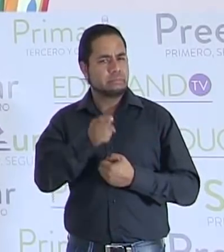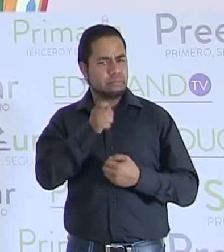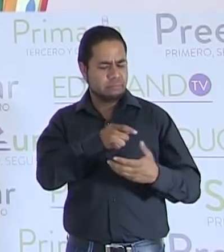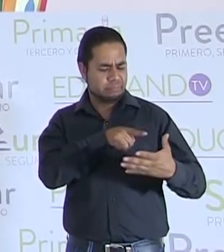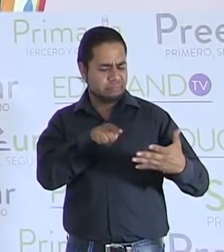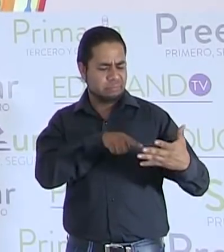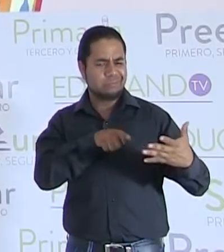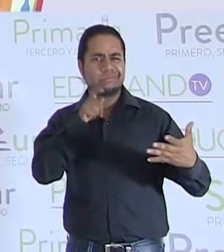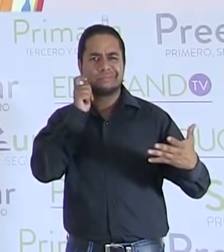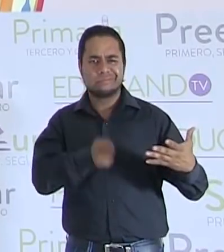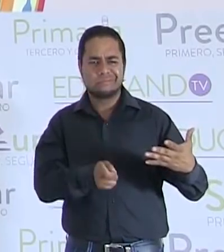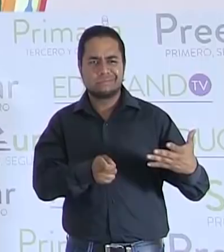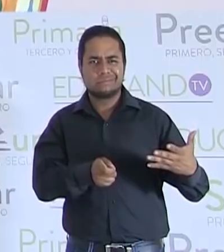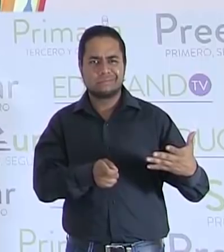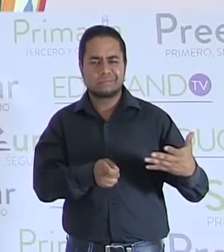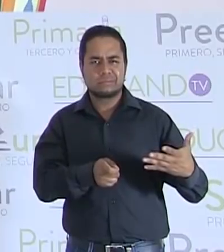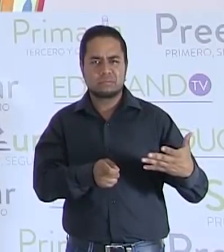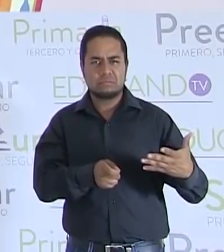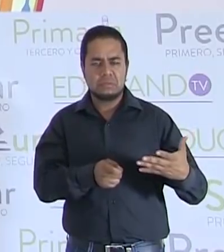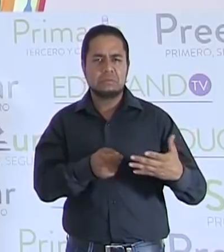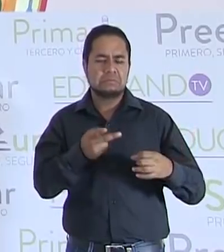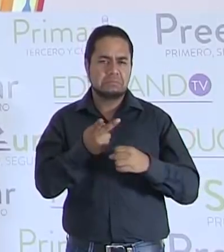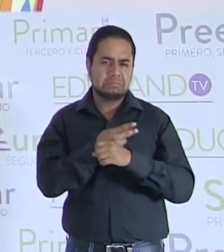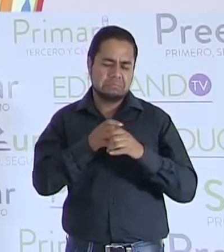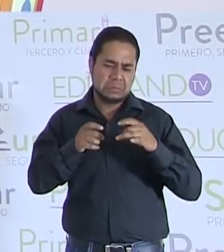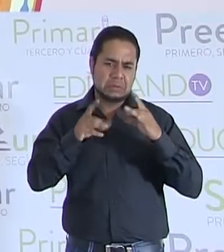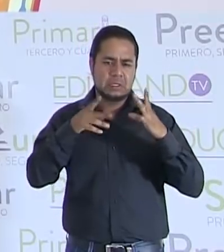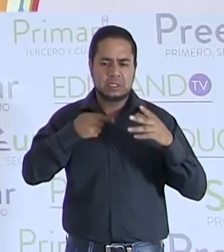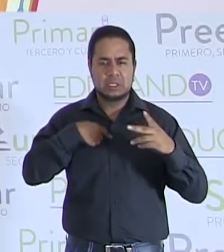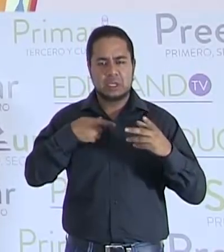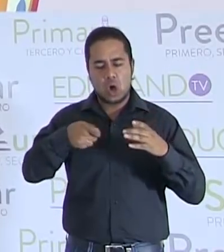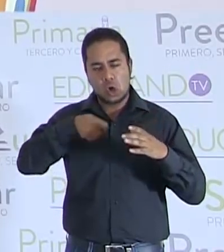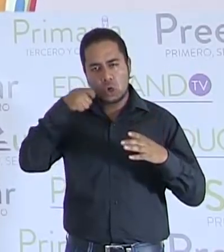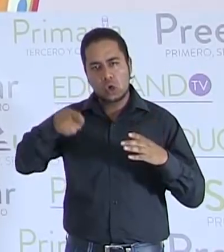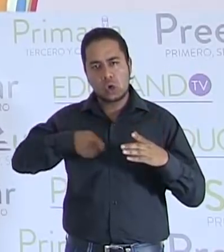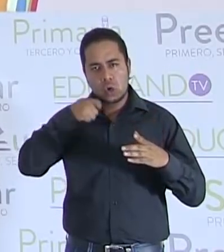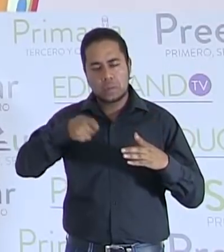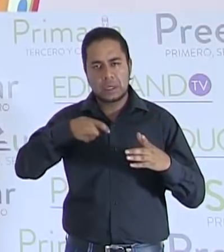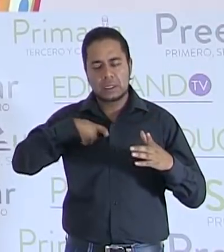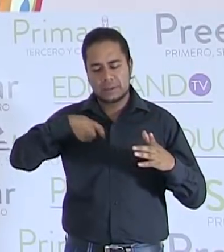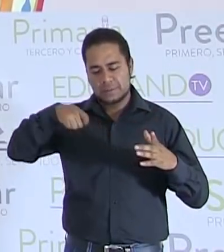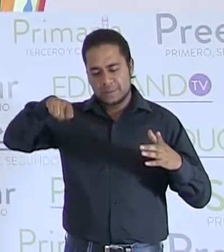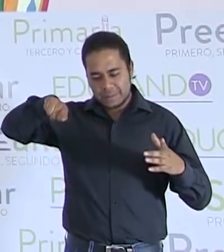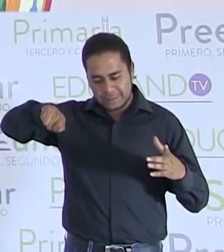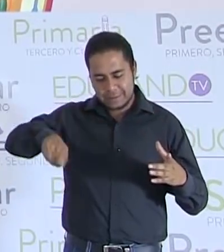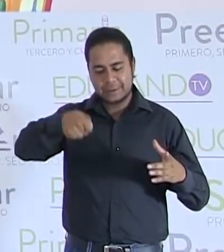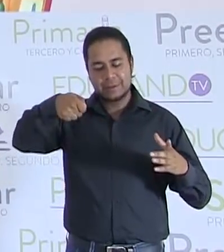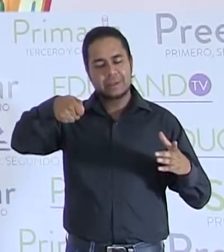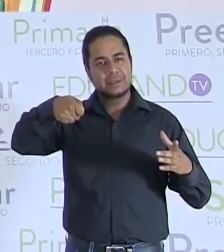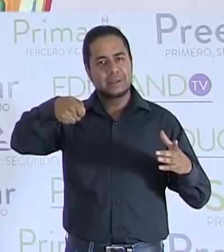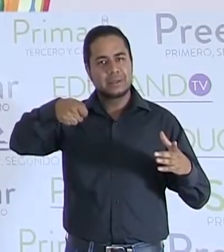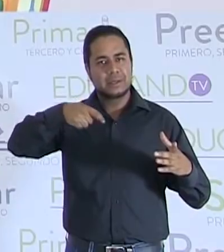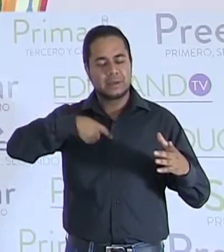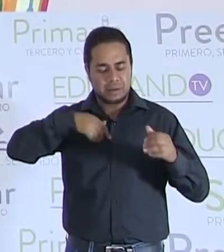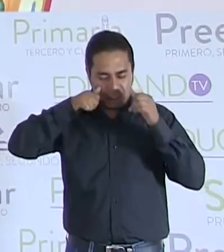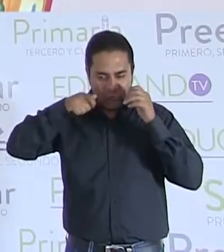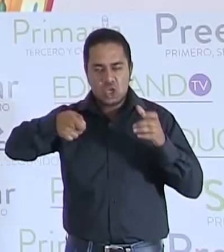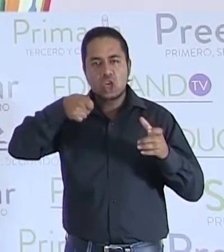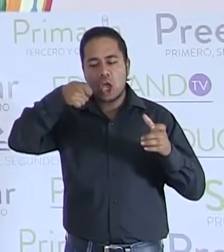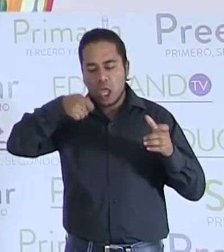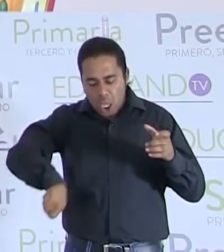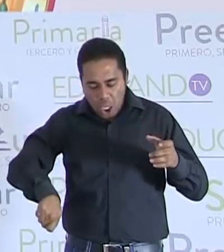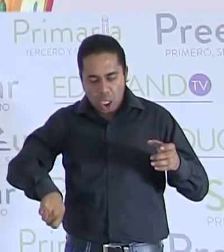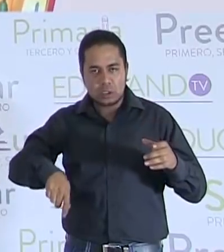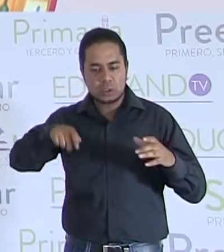literalmente, explícitamente no sucede cuando estamos comiendo. Si no colocamos bien la cuchara, si no estamos atentos, se nos